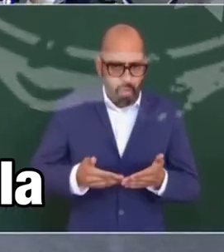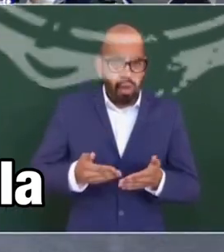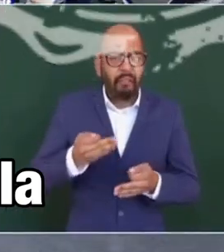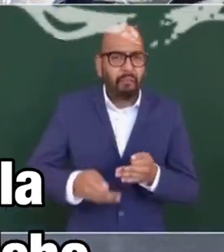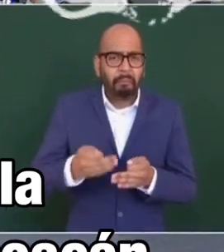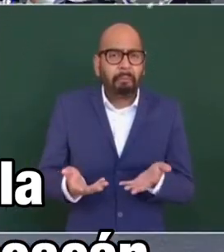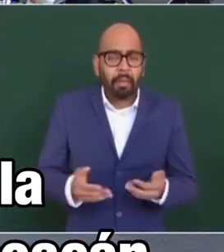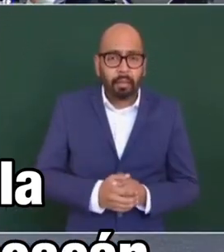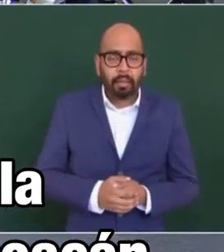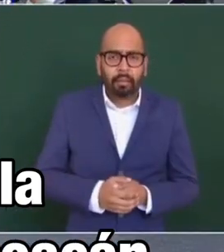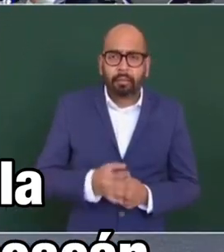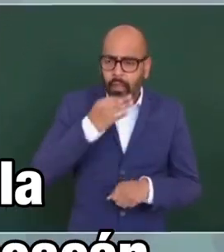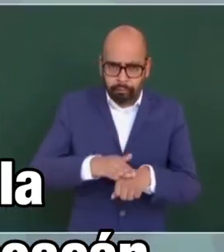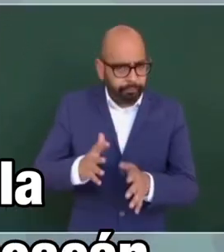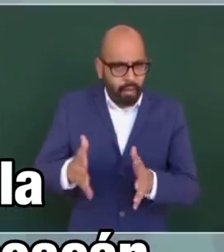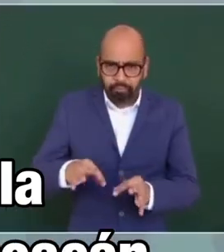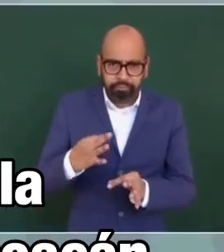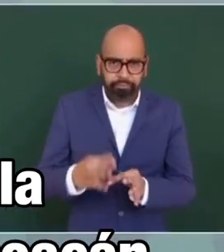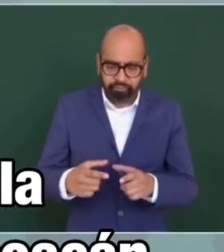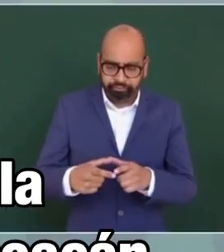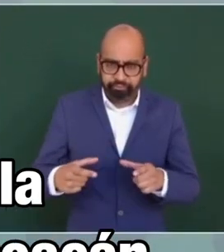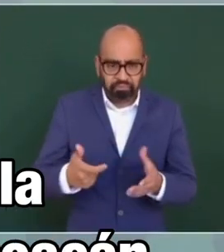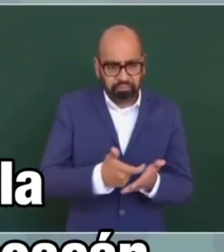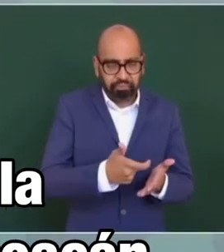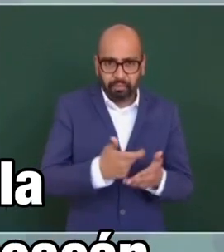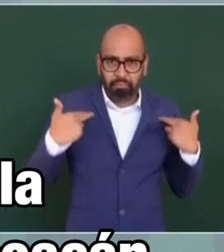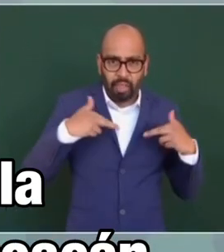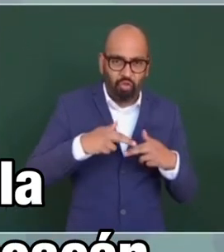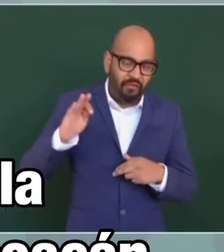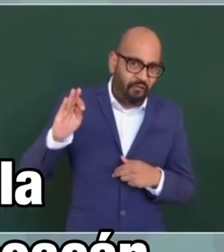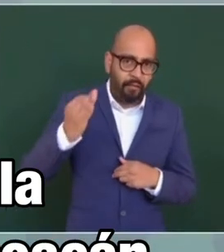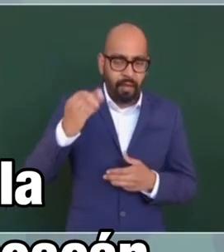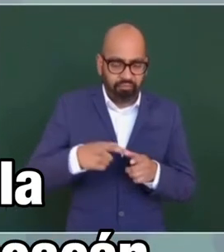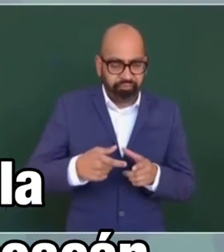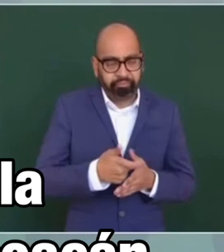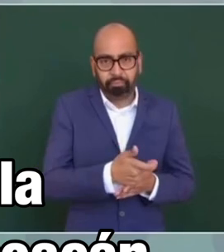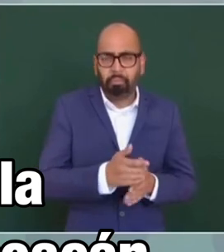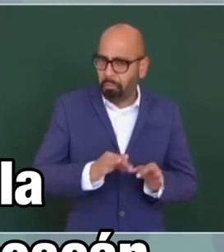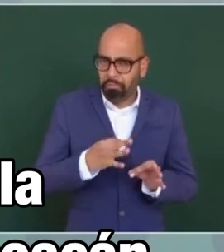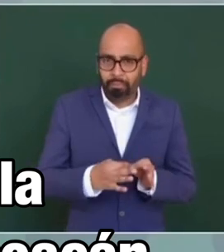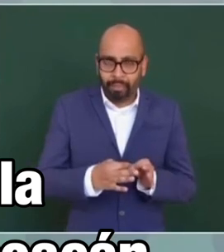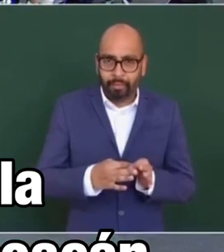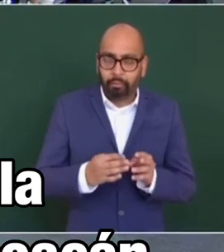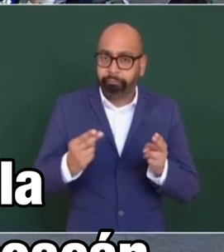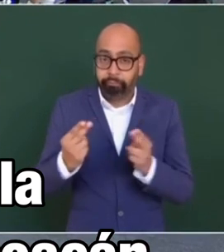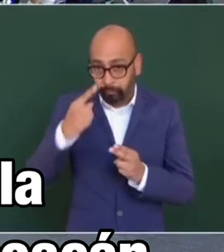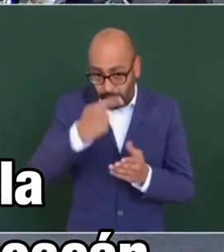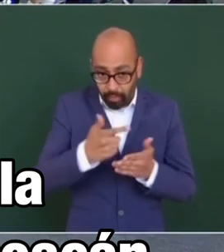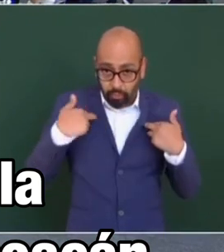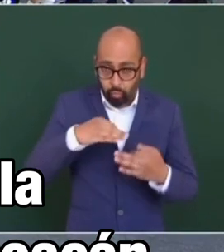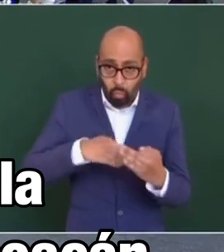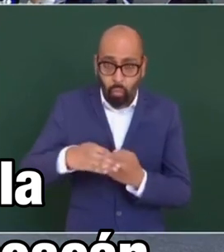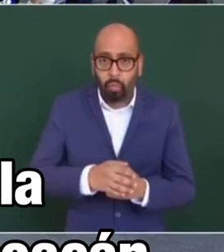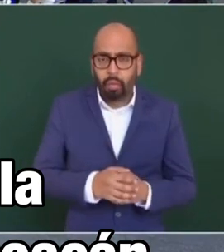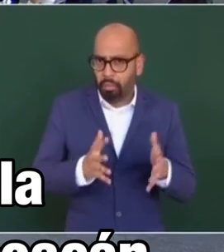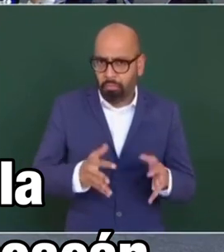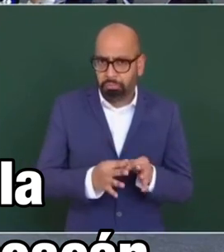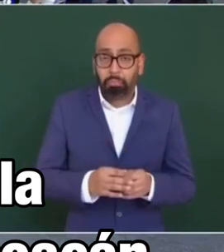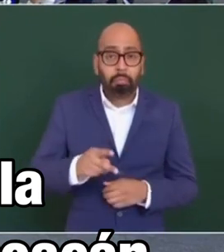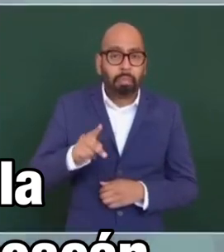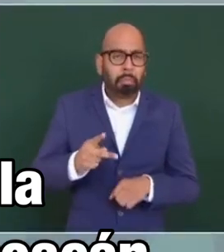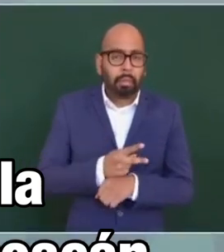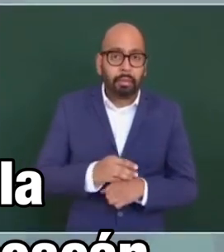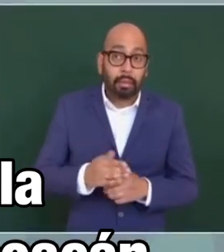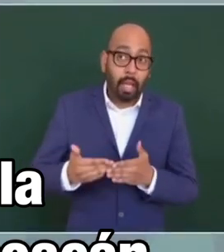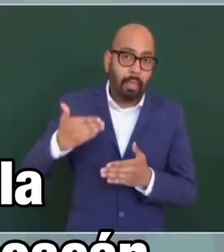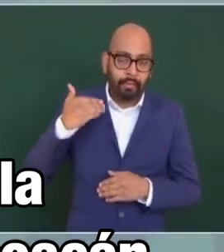Ya está federalizada, porque se envían los fondos que se requieren para pagar a todos los maestros. Lo que sucedía es que se